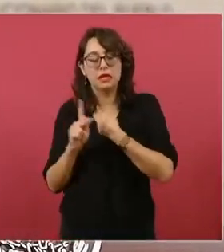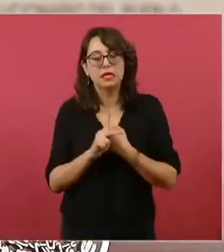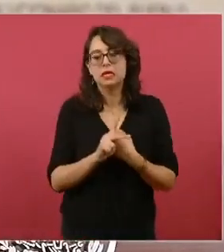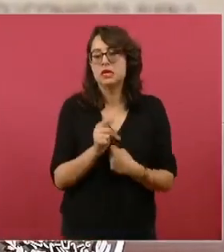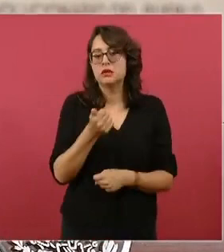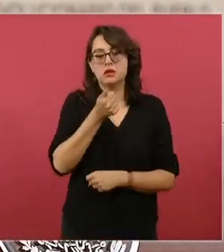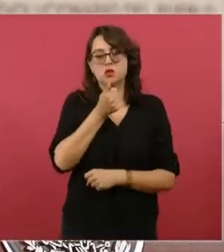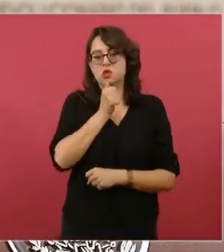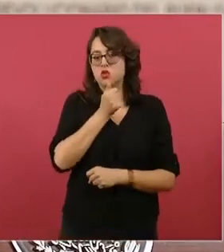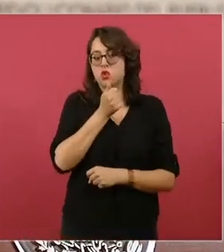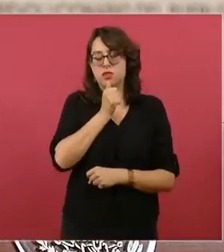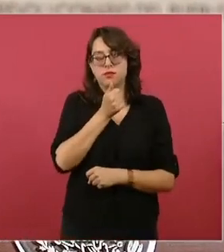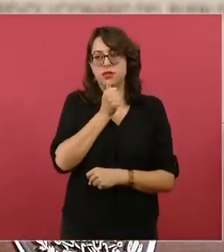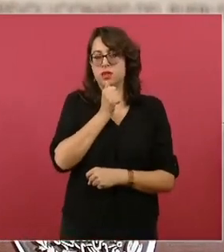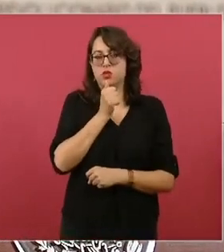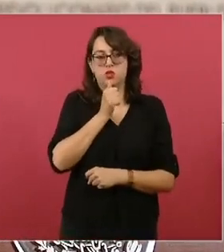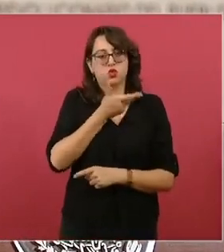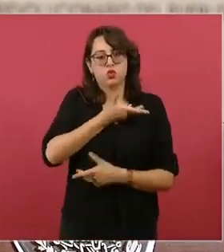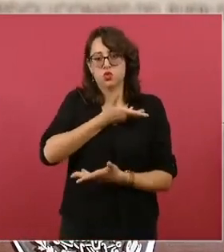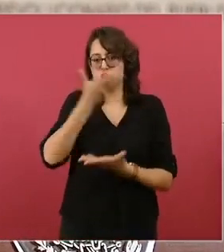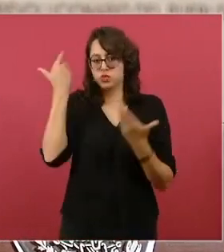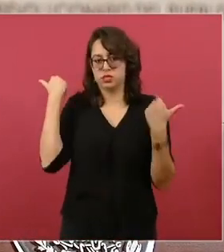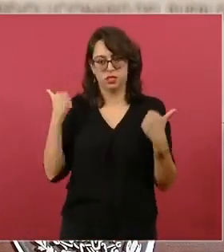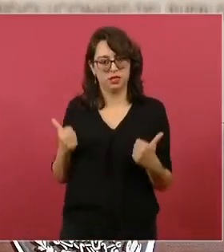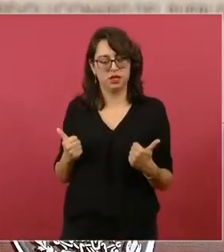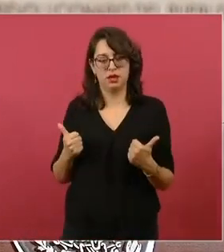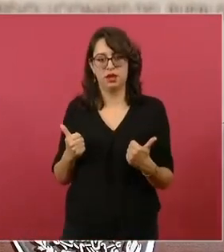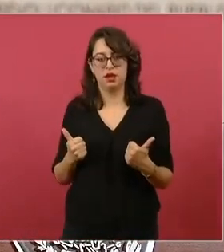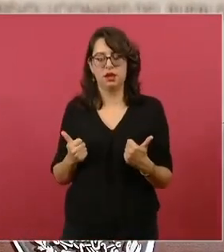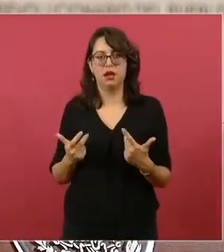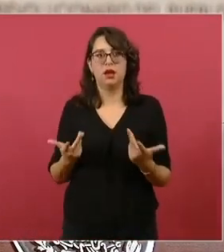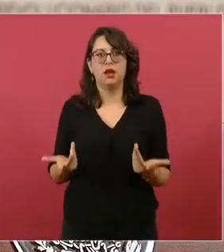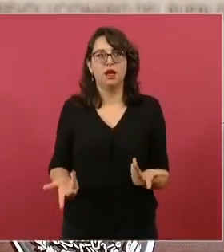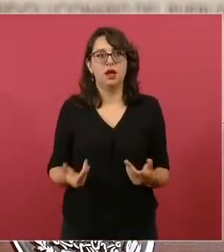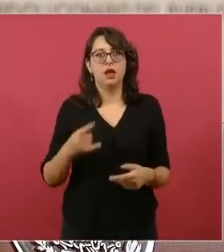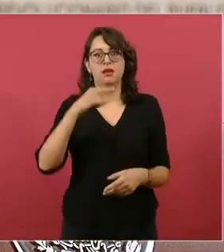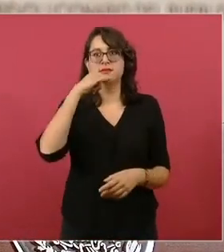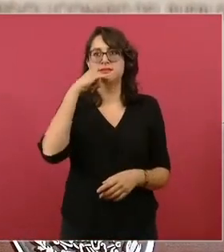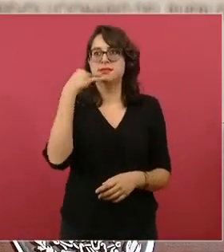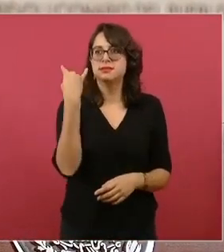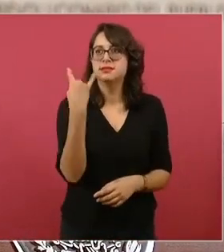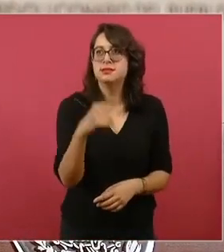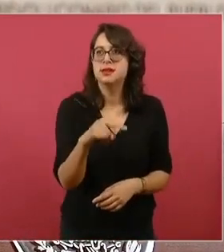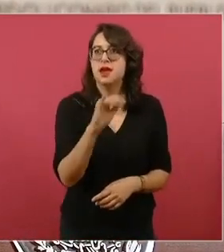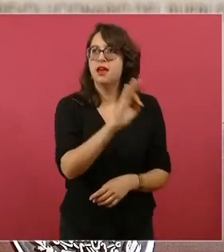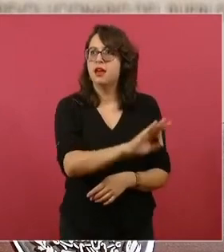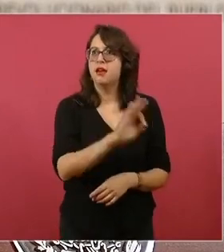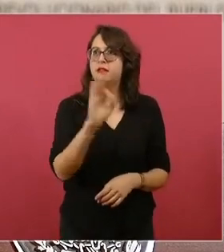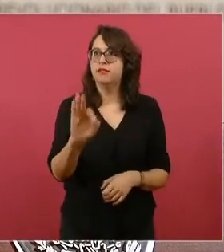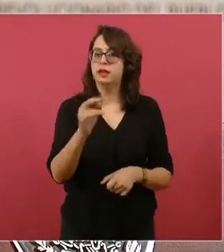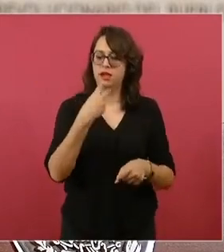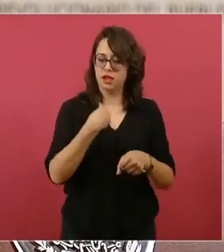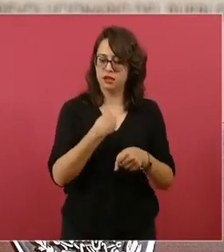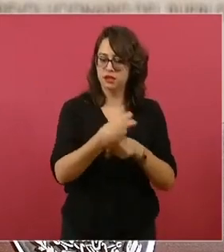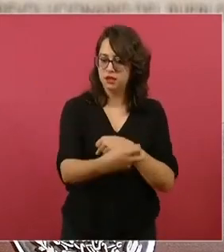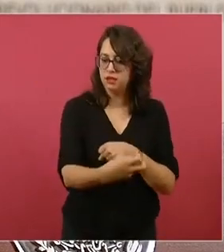lo de Chile es el día 11 y yo tengo que estar aquí el día 13